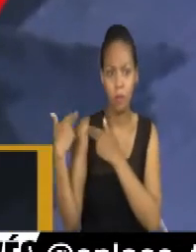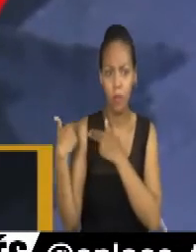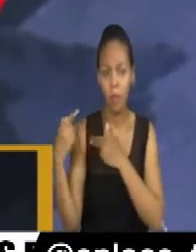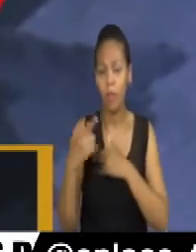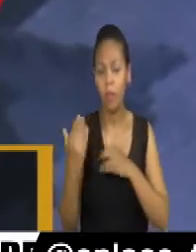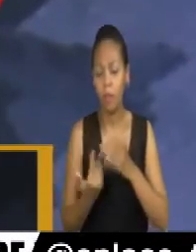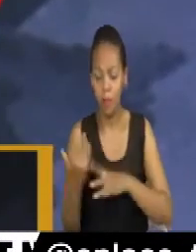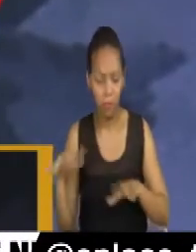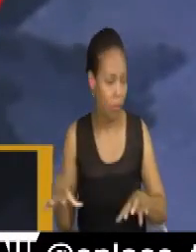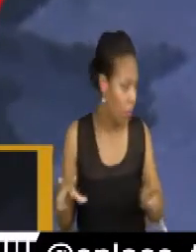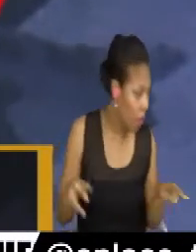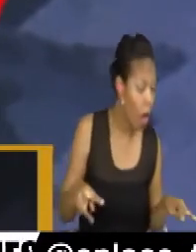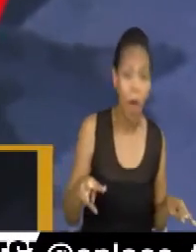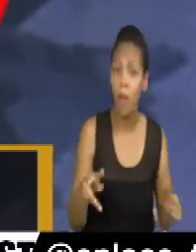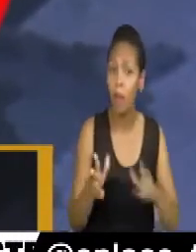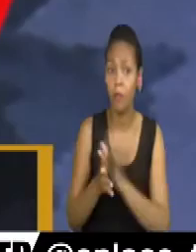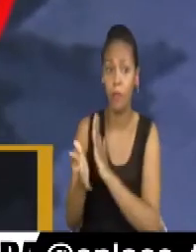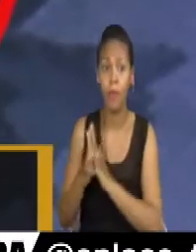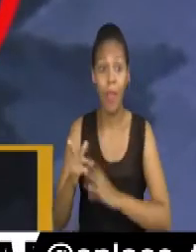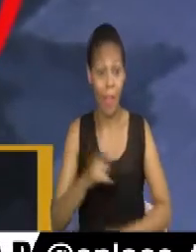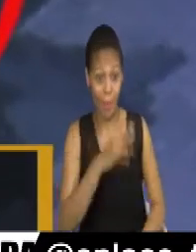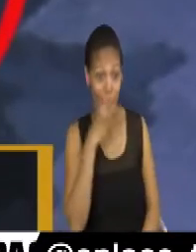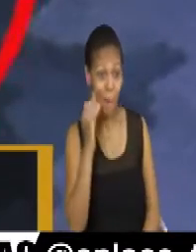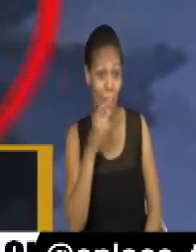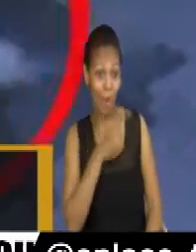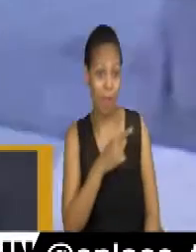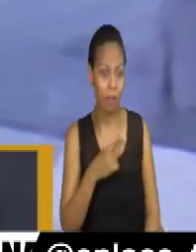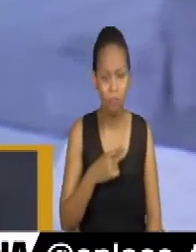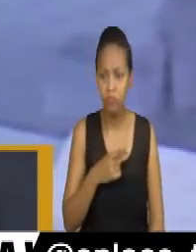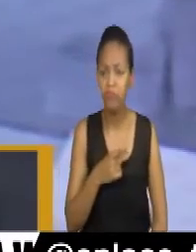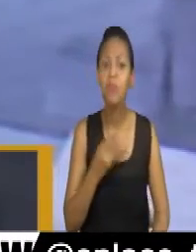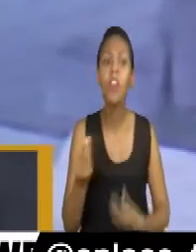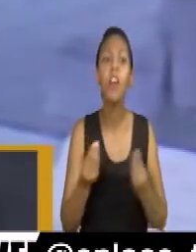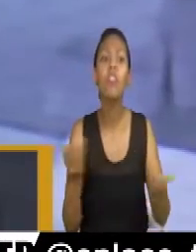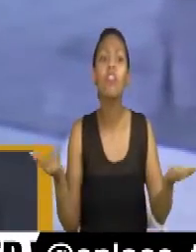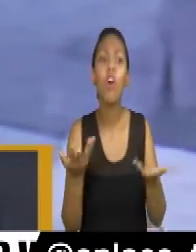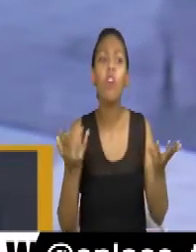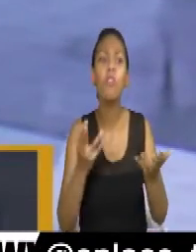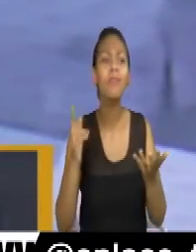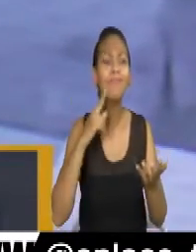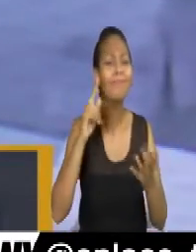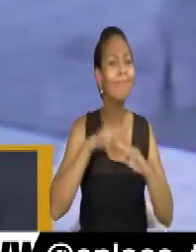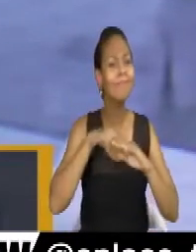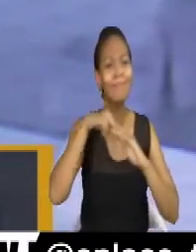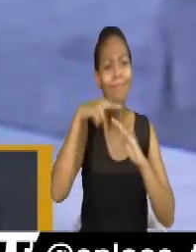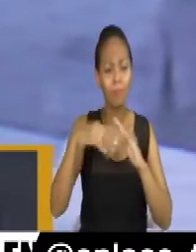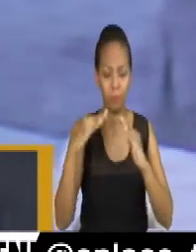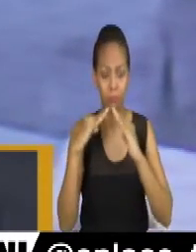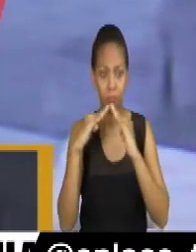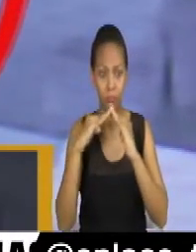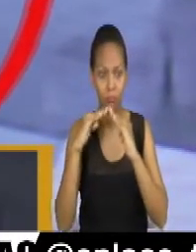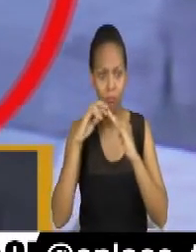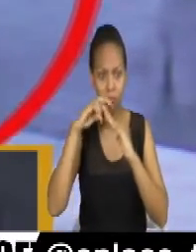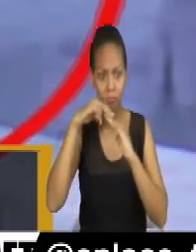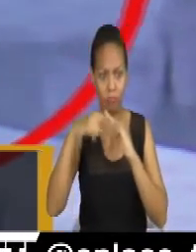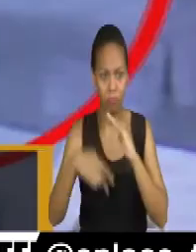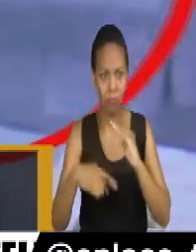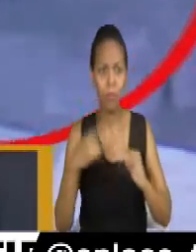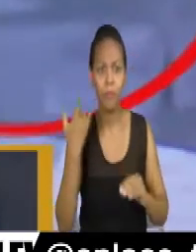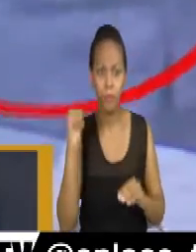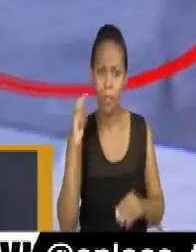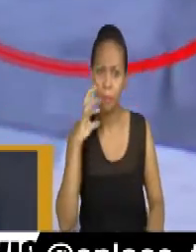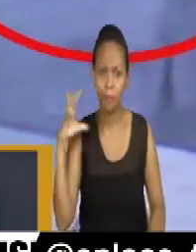hombre que ingresó a la empresa de contadores lo hizo por el techo y, según el representante legal de la misma, ya está